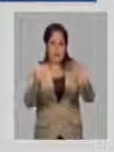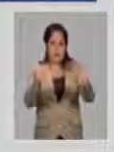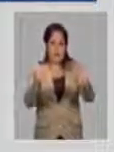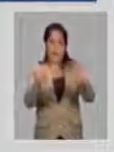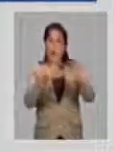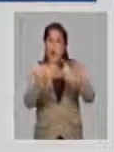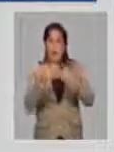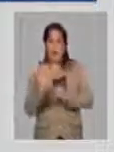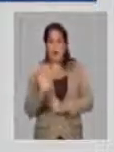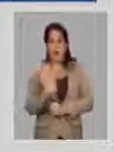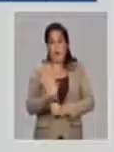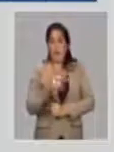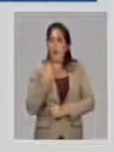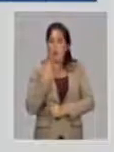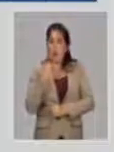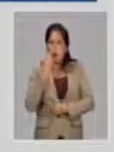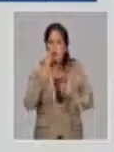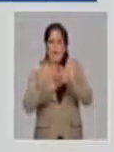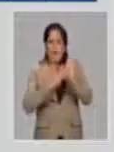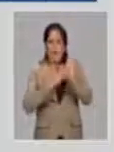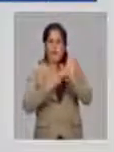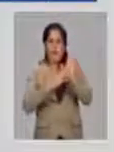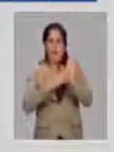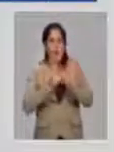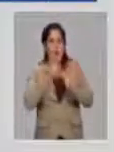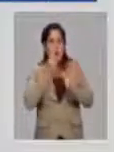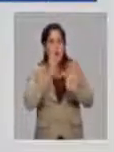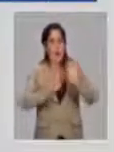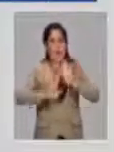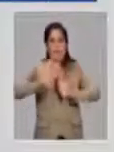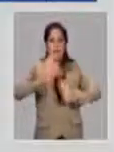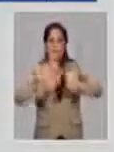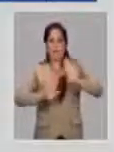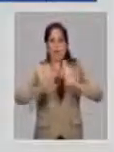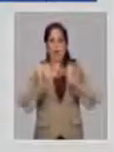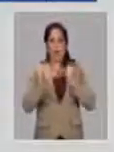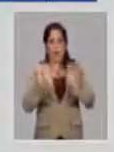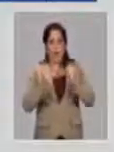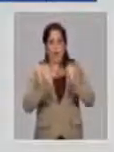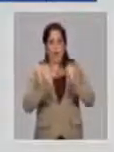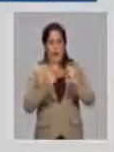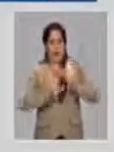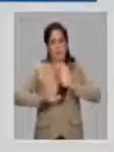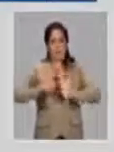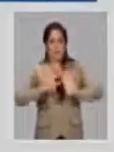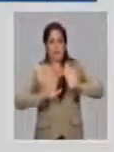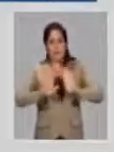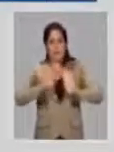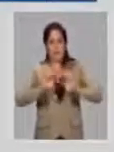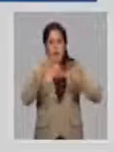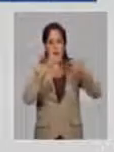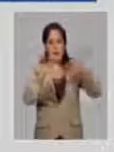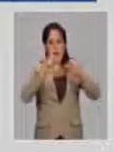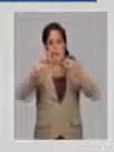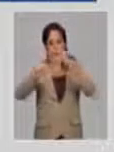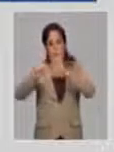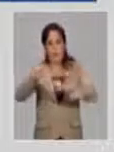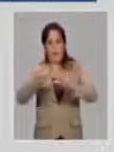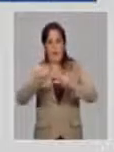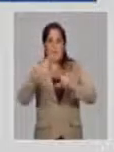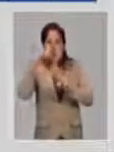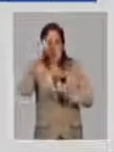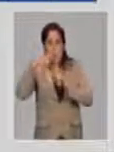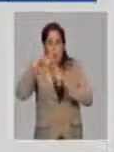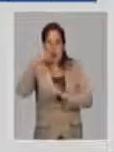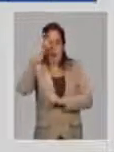oficialmente. Porque ya veníamos teniendo evidencias de la capacidad de reforzar inmunidad que tenía esa formulación que